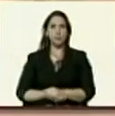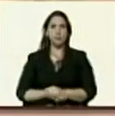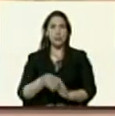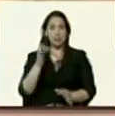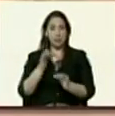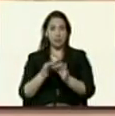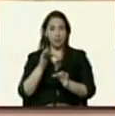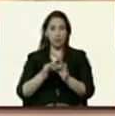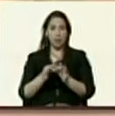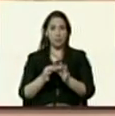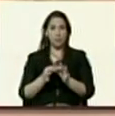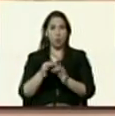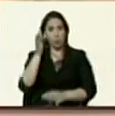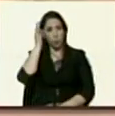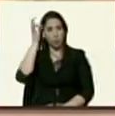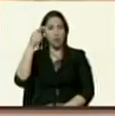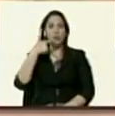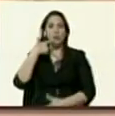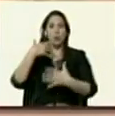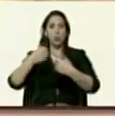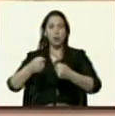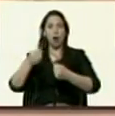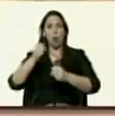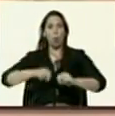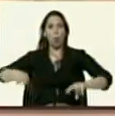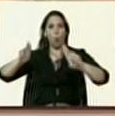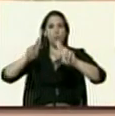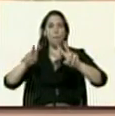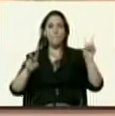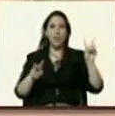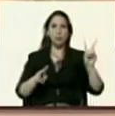septiembre y del Consejo de Seguridad de Naciones Unidas en Venezuela,